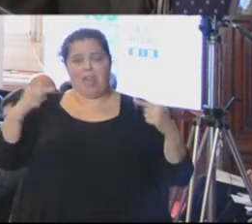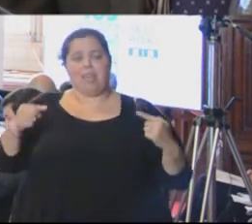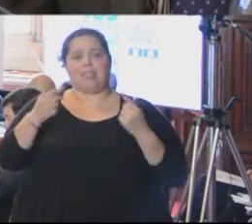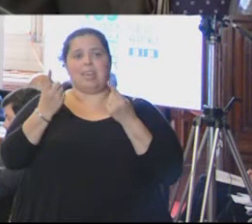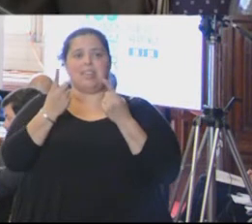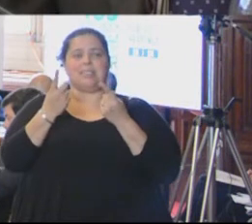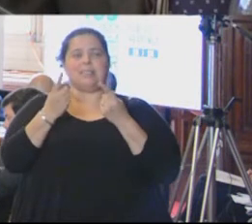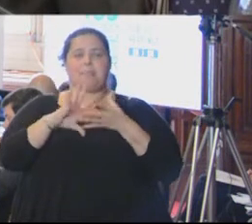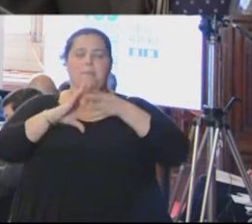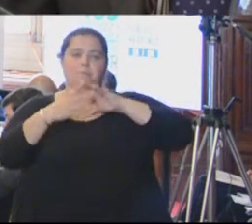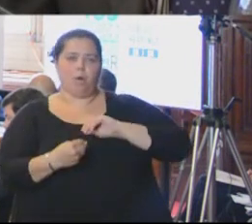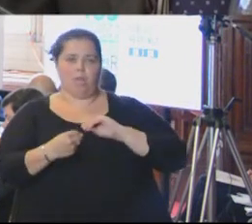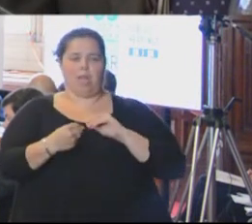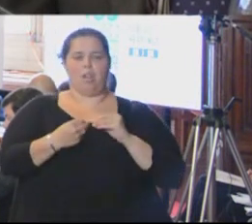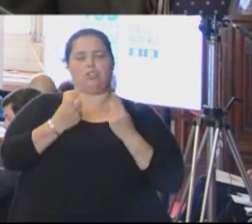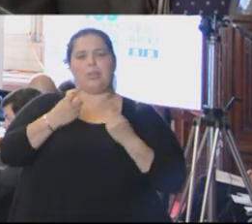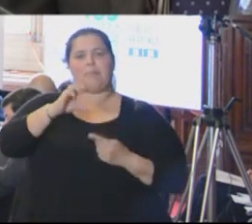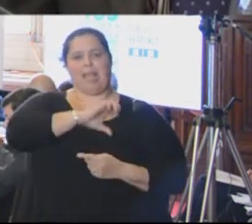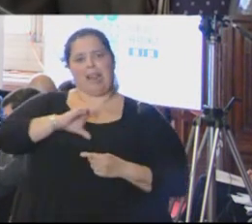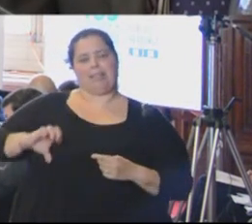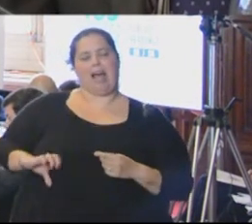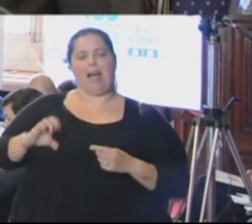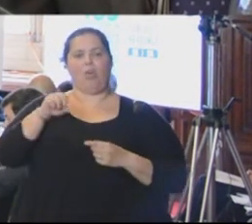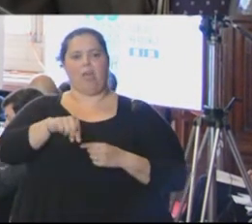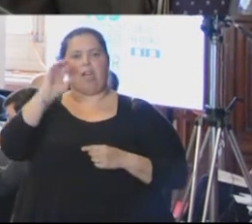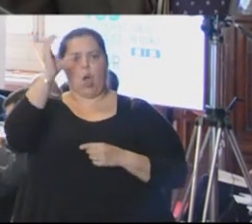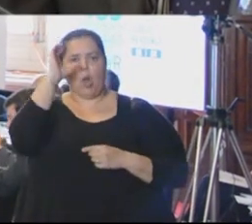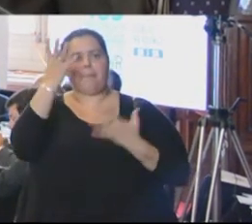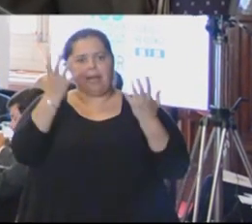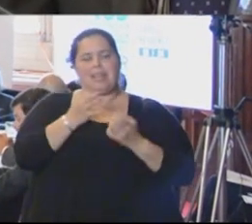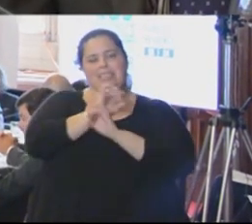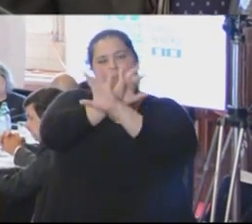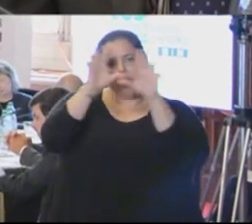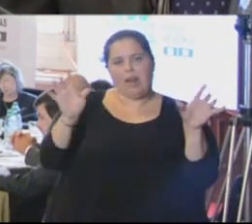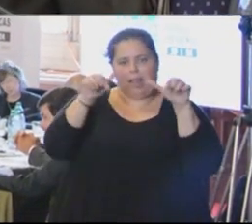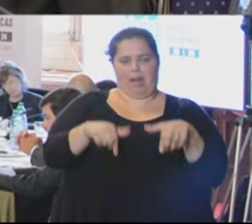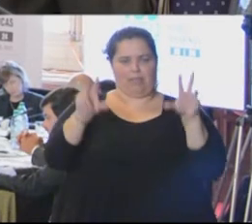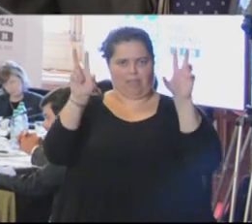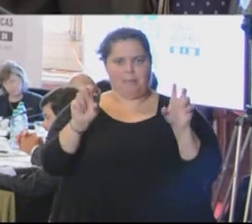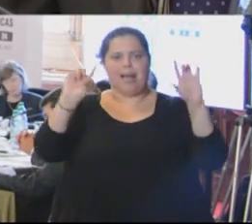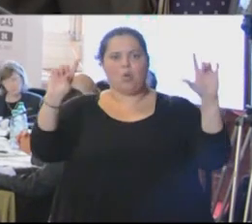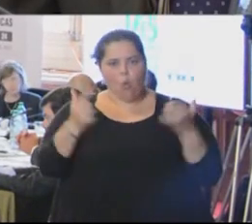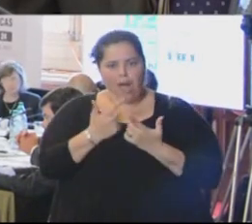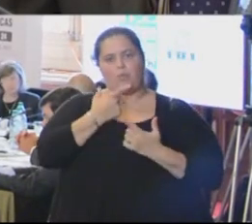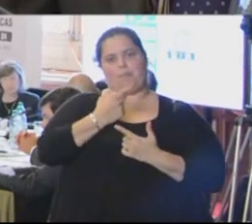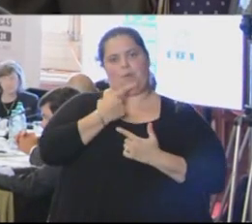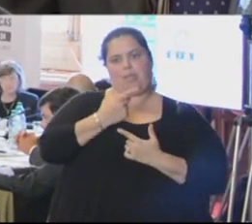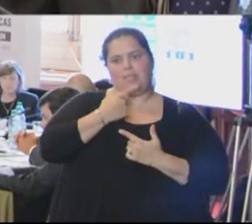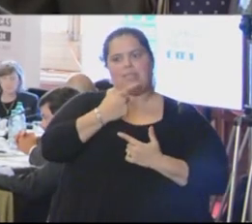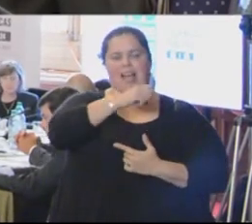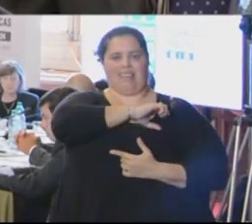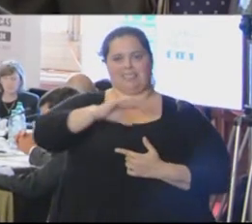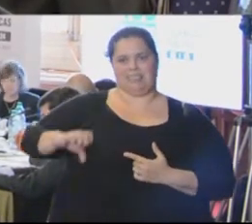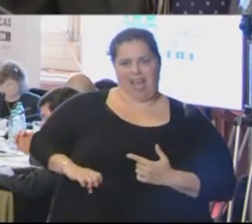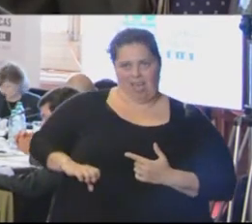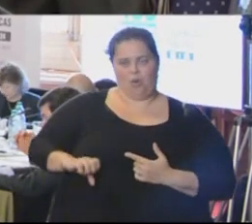correlaciones. Pero el Estado de Colombia, quisiera ser muy claro en esto, no hay una política de Estado que pueda vincular a sus agentes o al Estado mismo. Por el